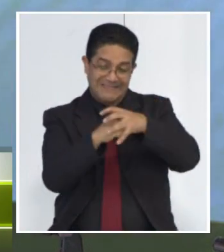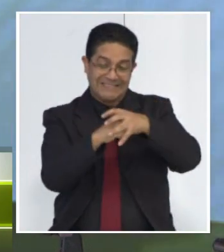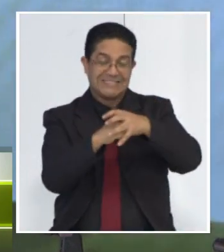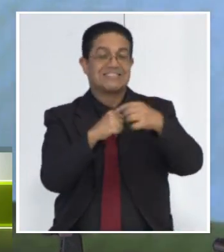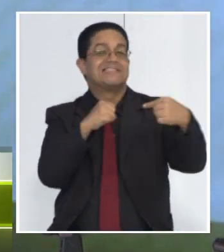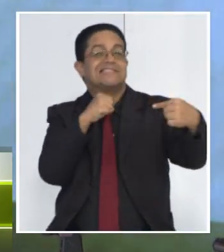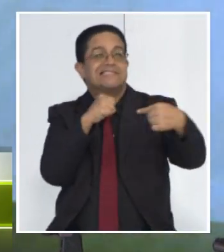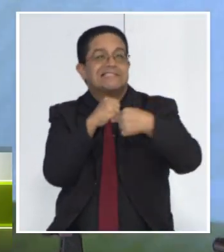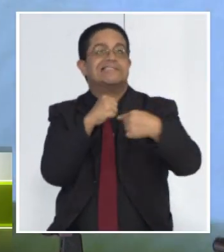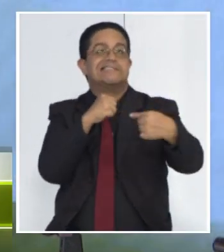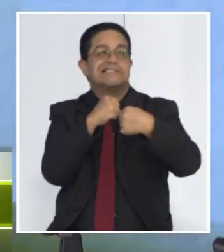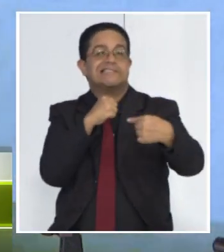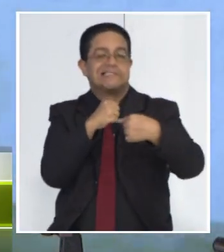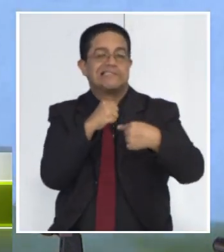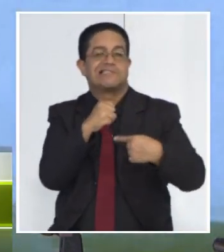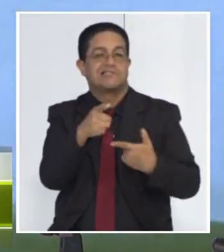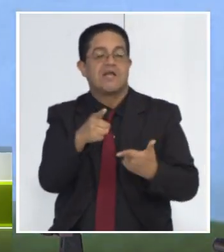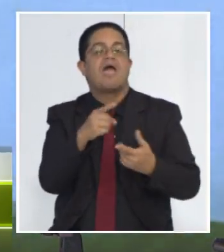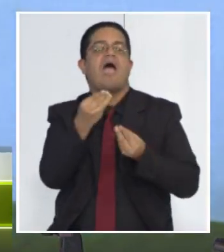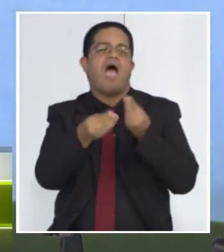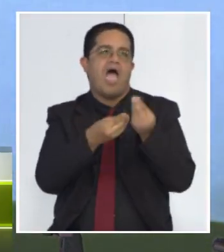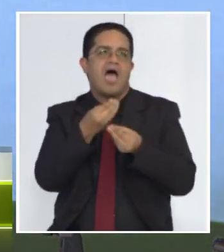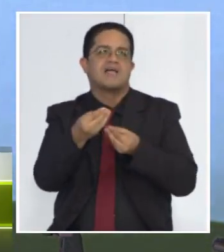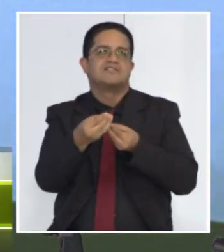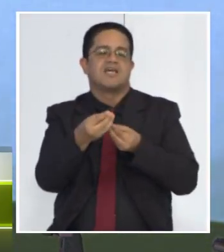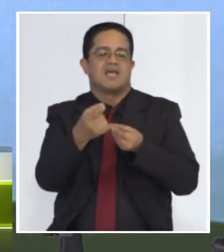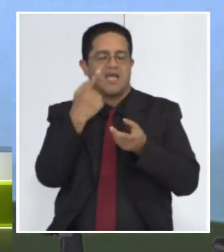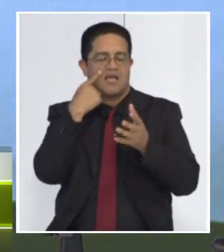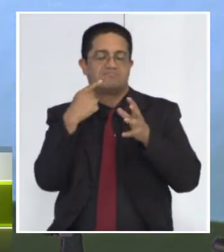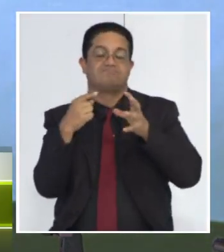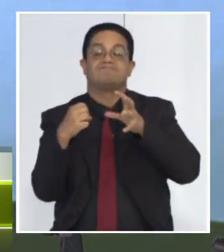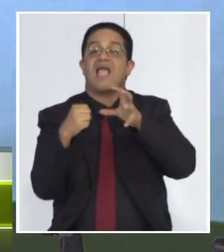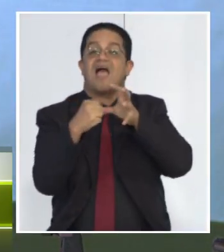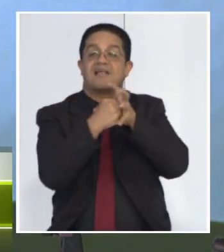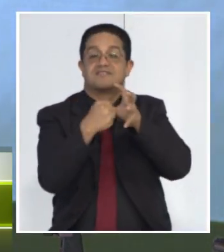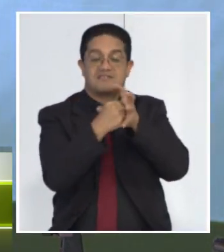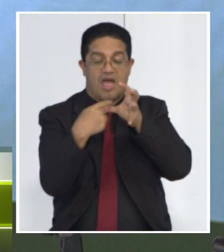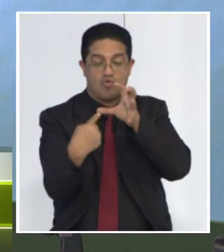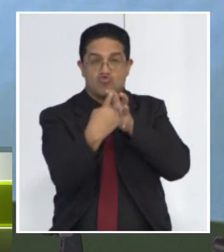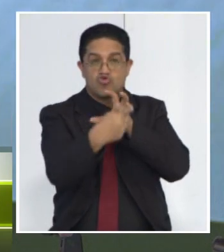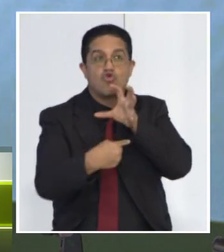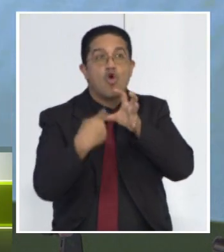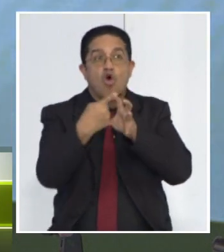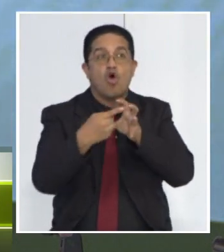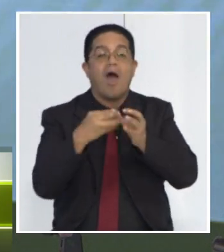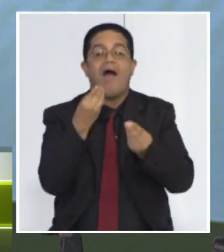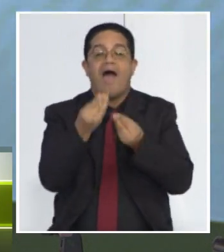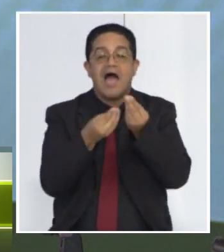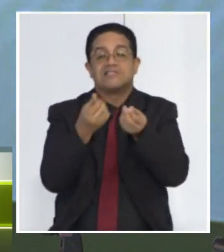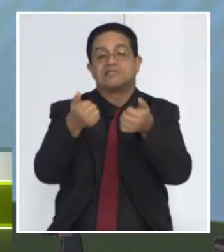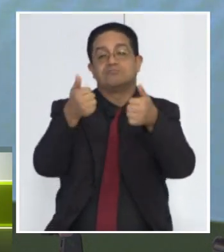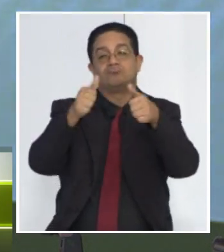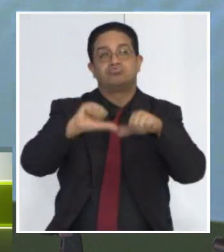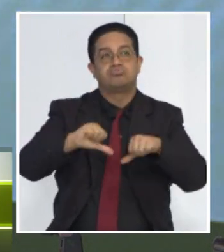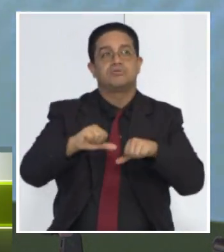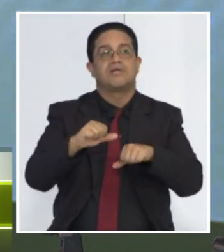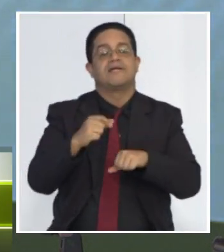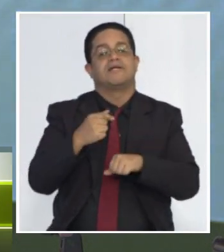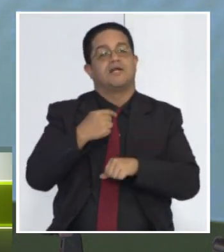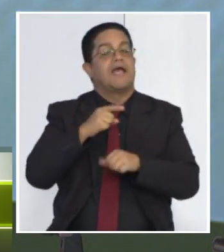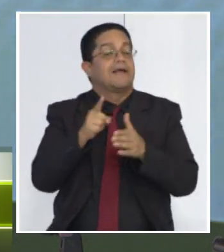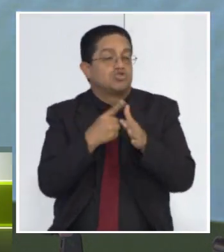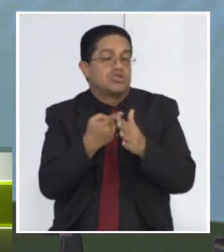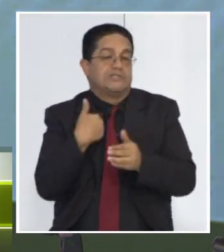del labrum, que es una estructura que está en el acetábulo y que genera un proceso de artrosis en esos pacientes. Entonces tiene que estar